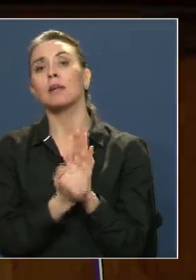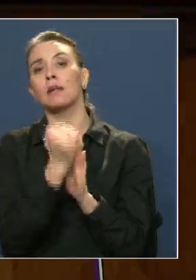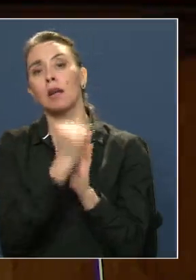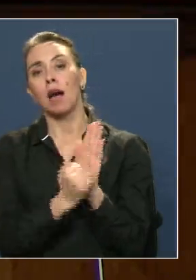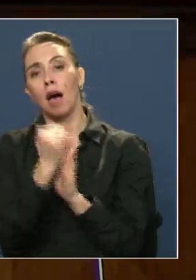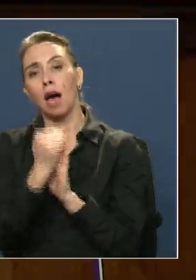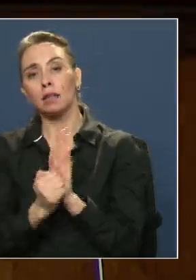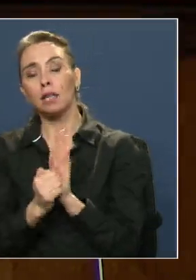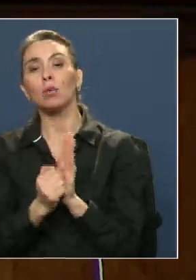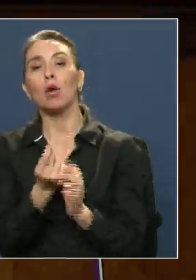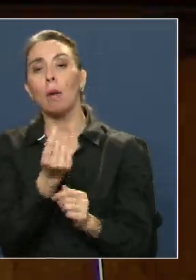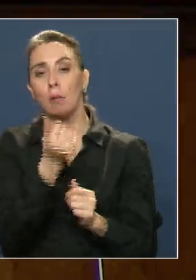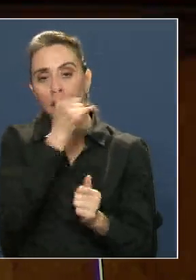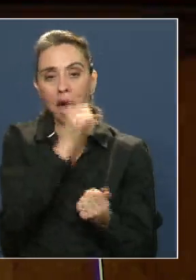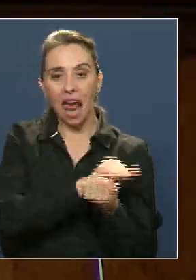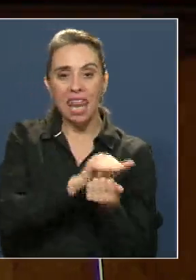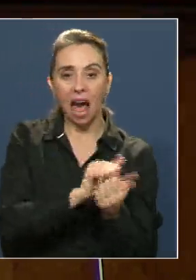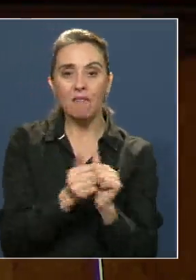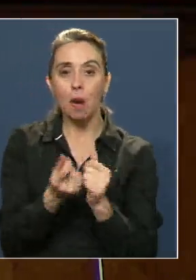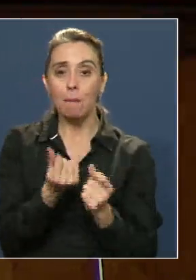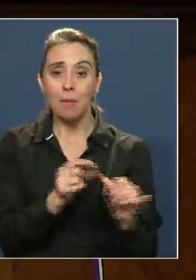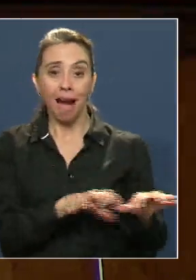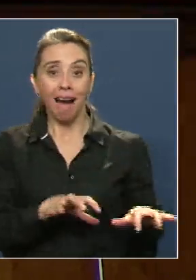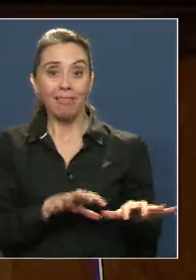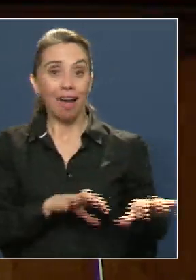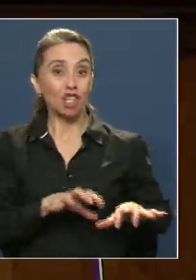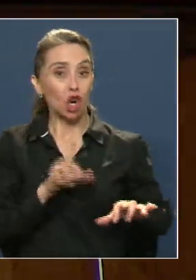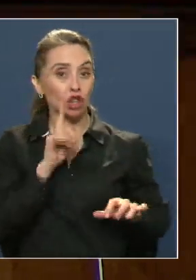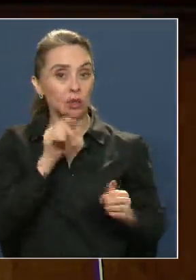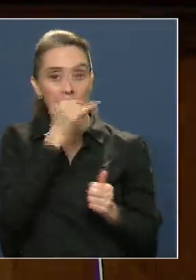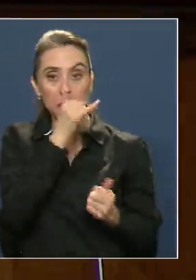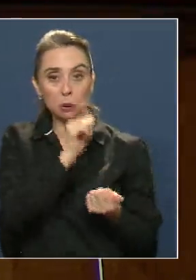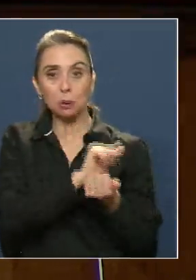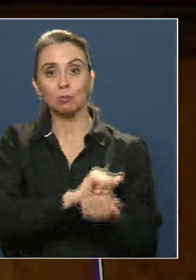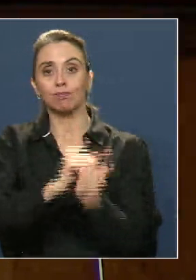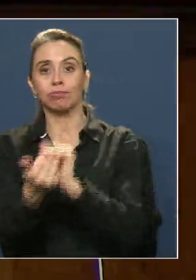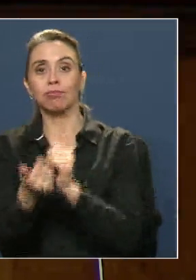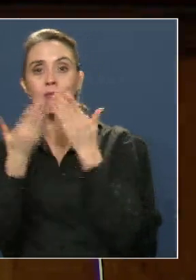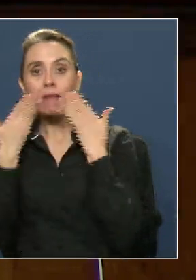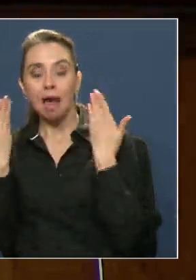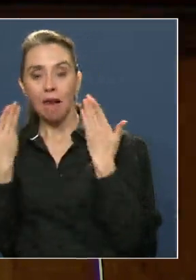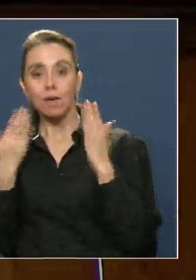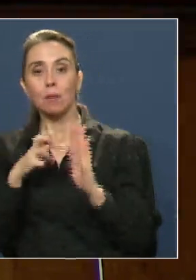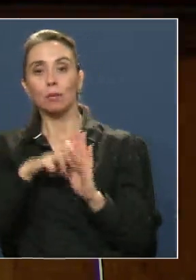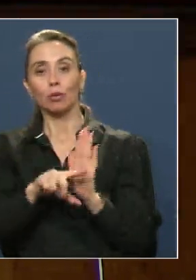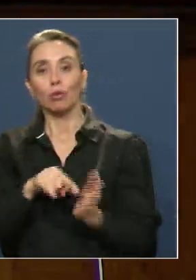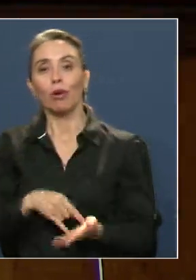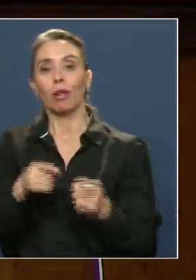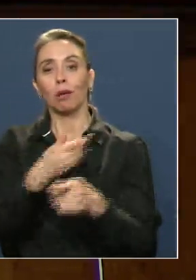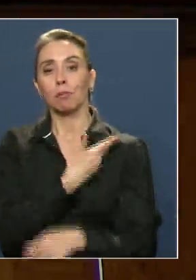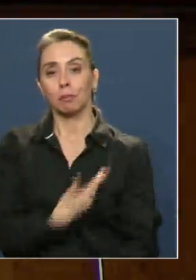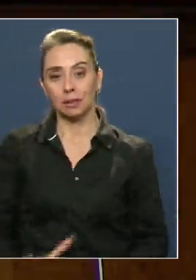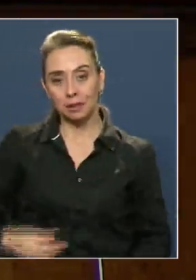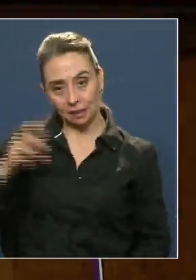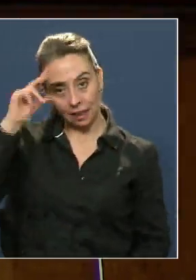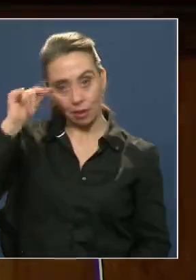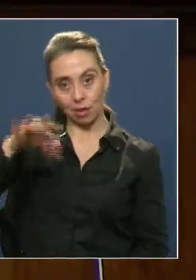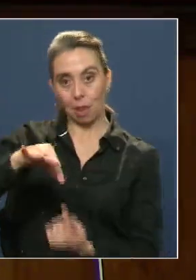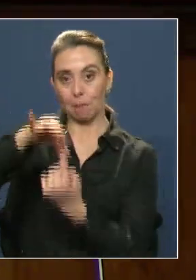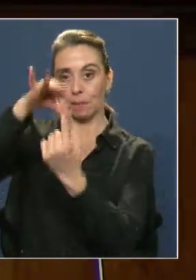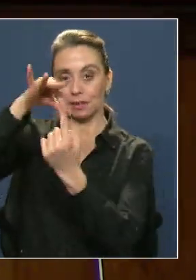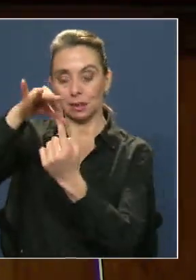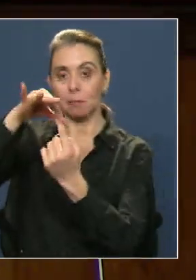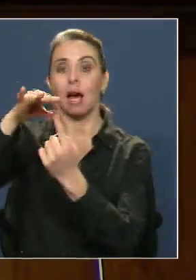materia de lavado, blanqueo de activos, iniciado en mensaje. La idea matriz o fundamental de esta iniciativa es